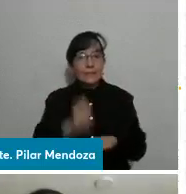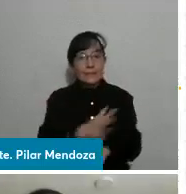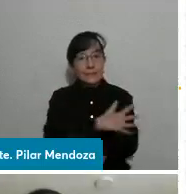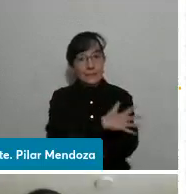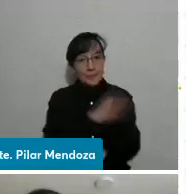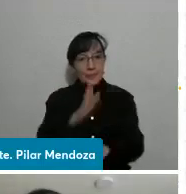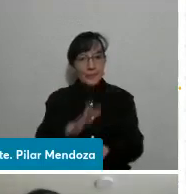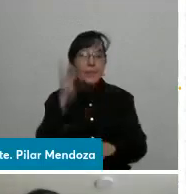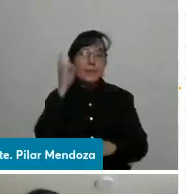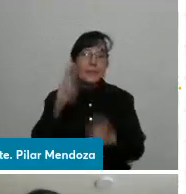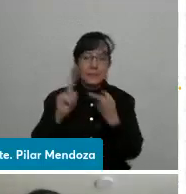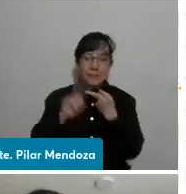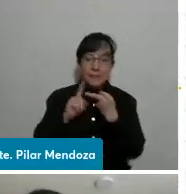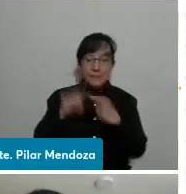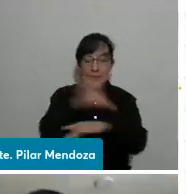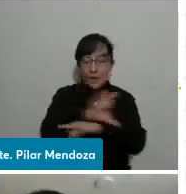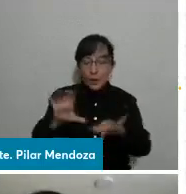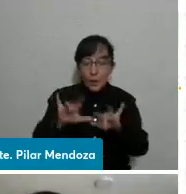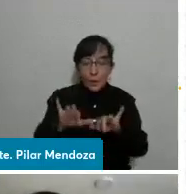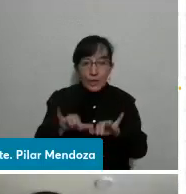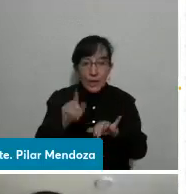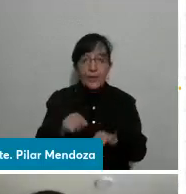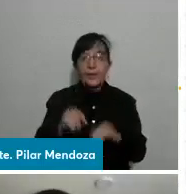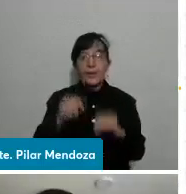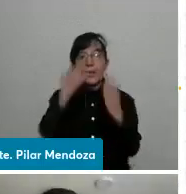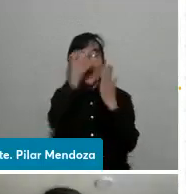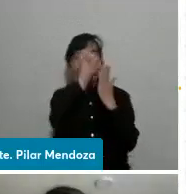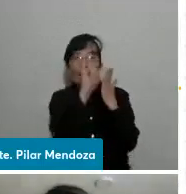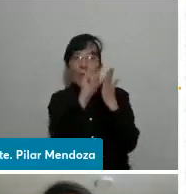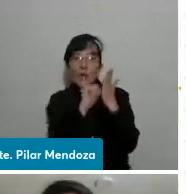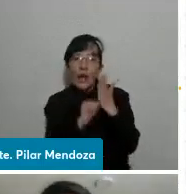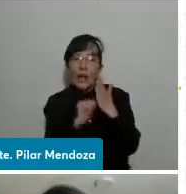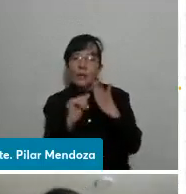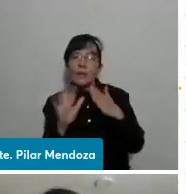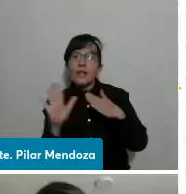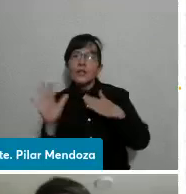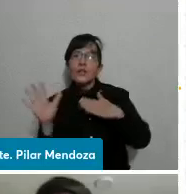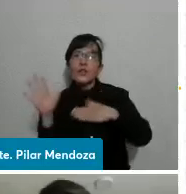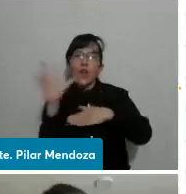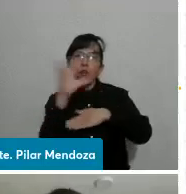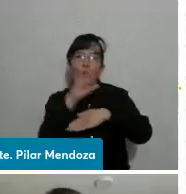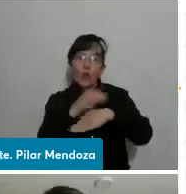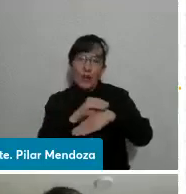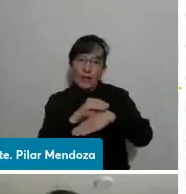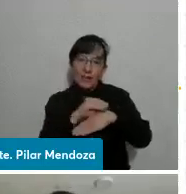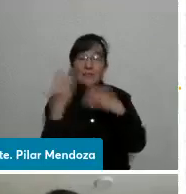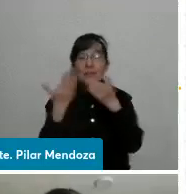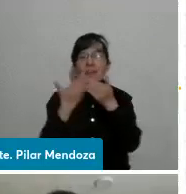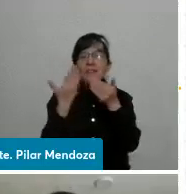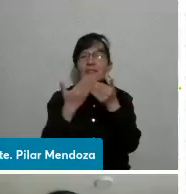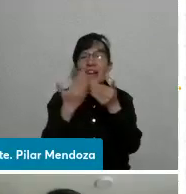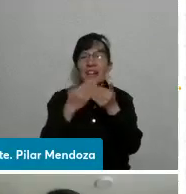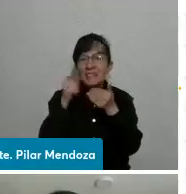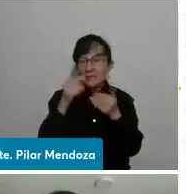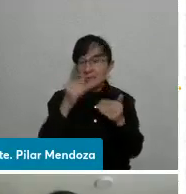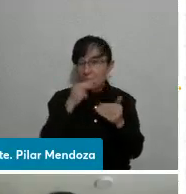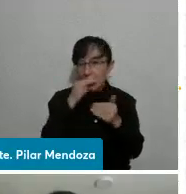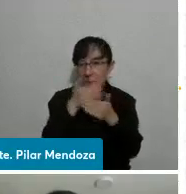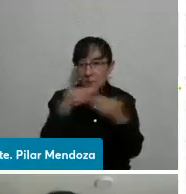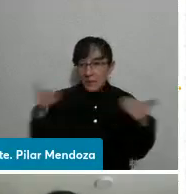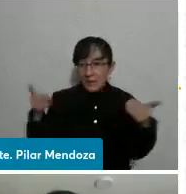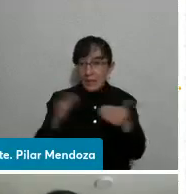acceso a un computador, el acceso a programas, a software que son amigables para ellos, que son de pronto como